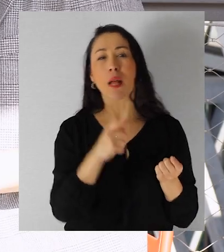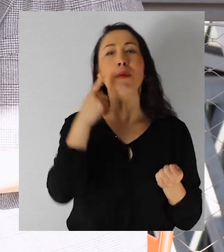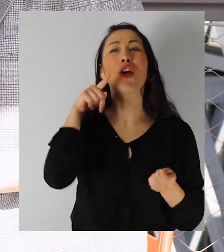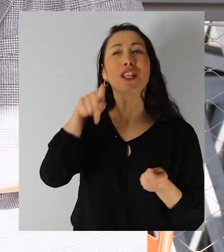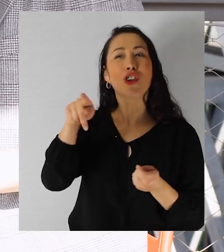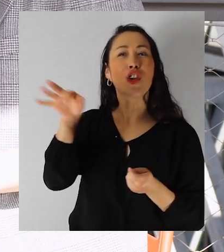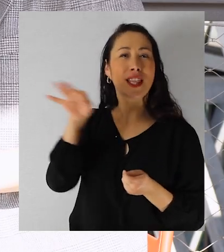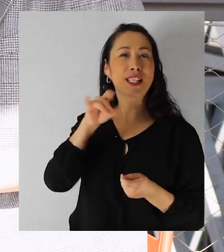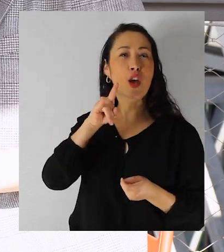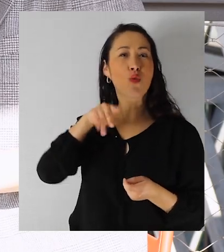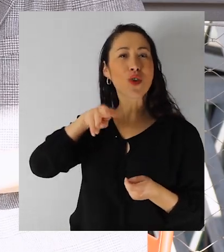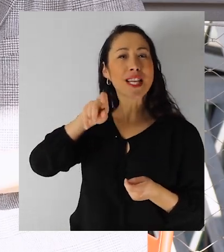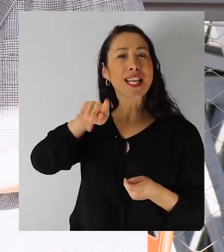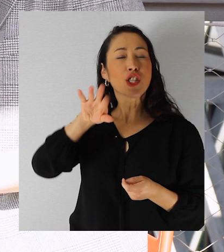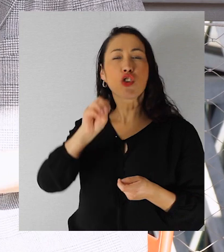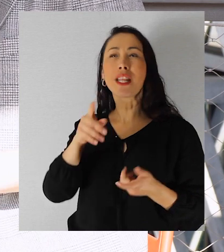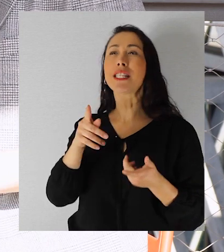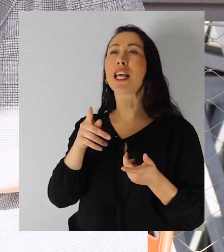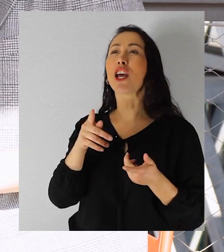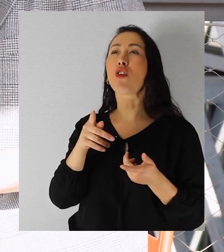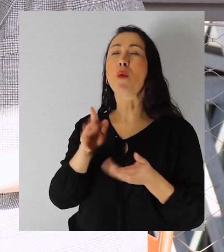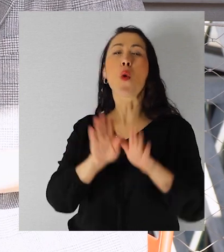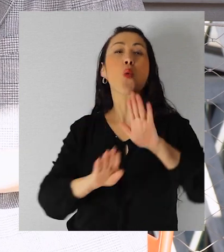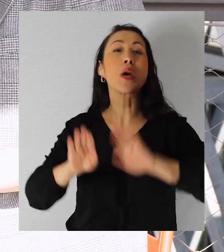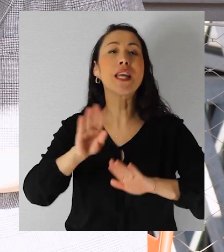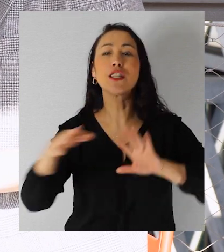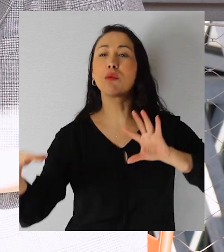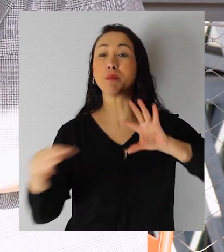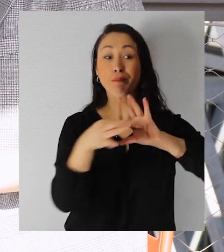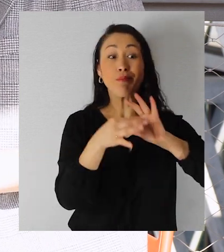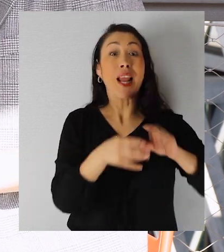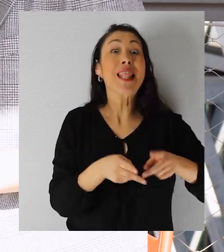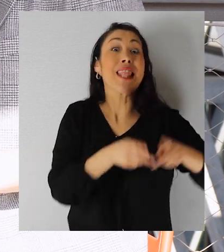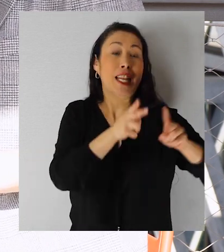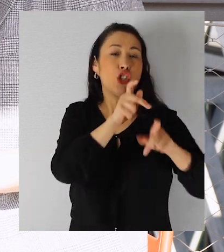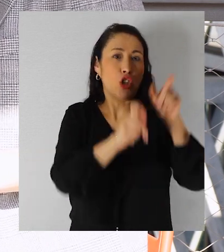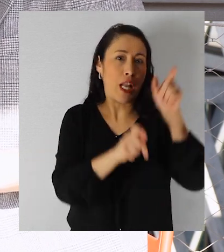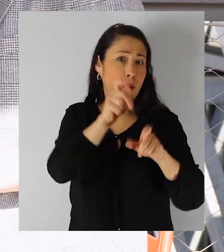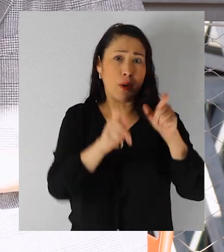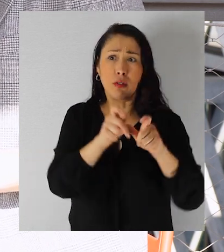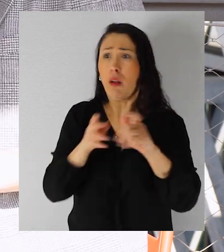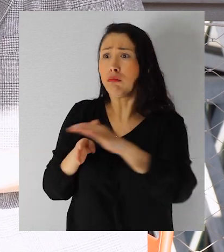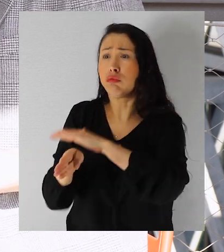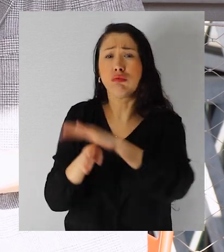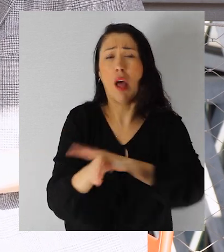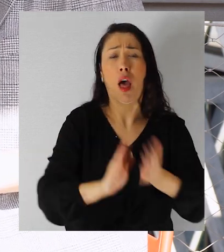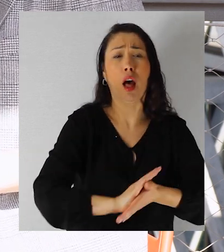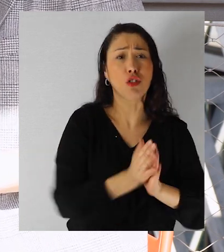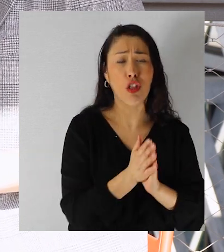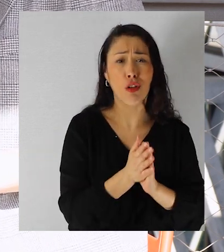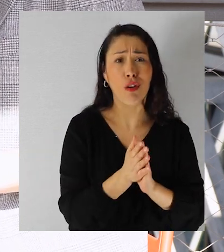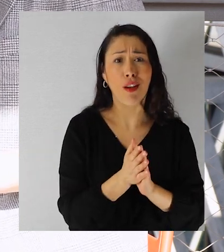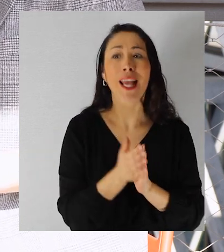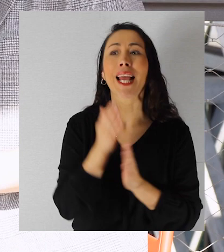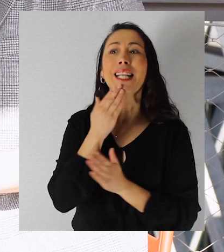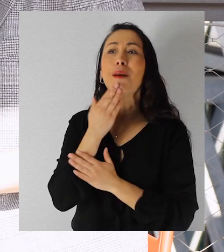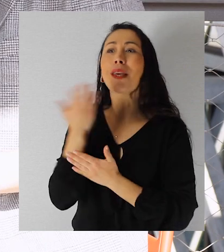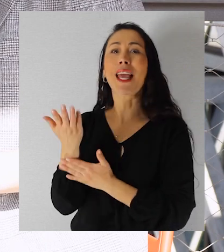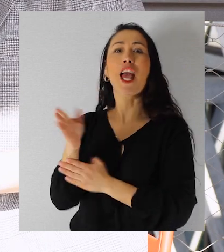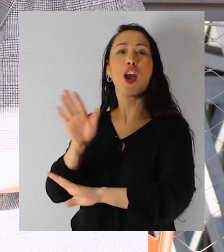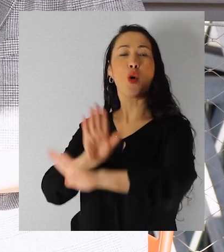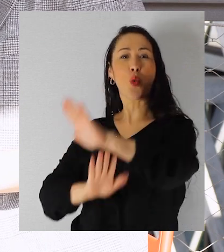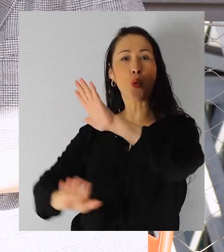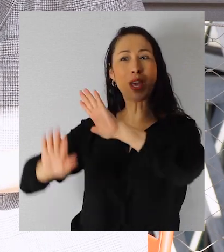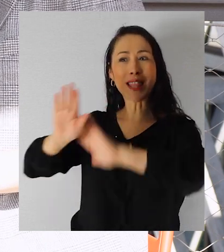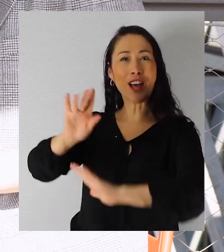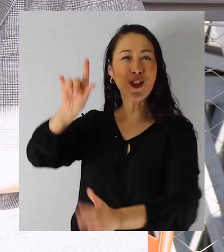tener ese cuidado y hacer ese match entre el derecho de las personas, que es el derecho a estar en todos estos espacios, y el cuidado